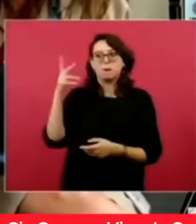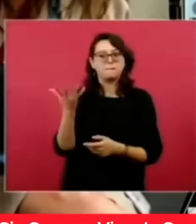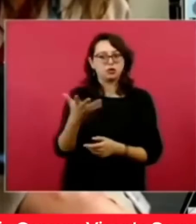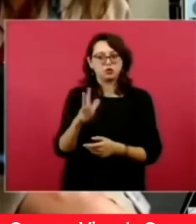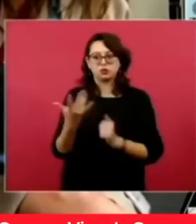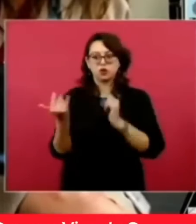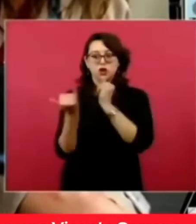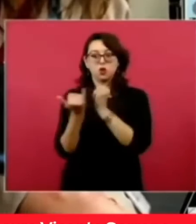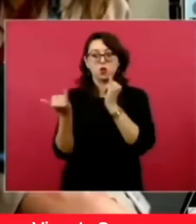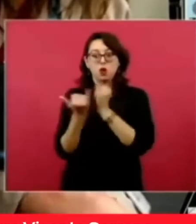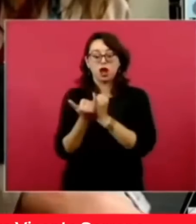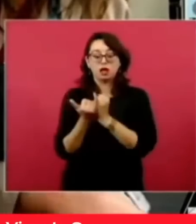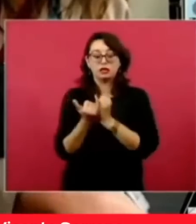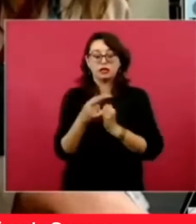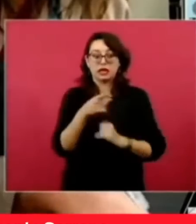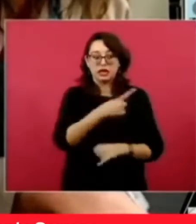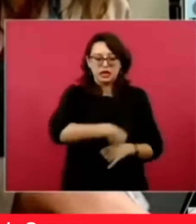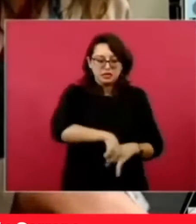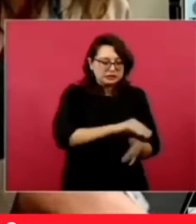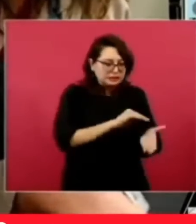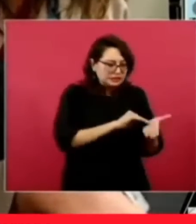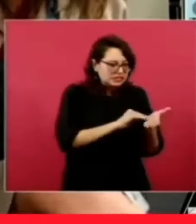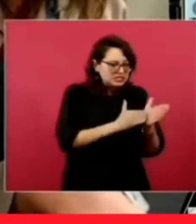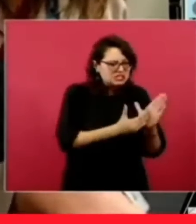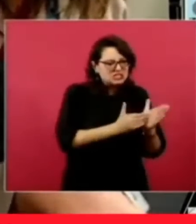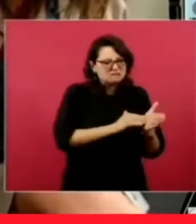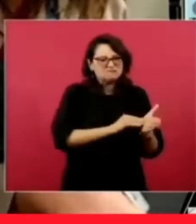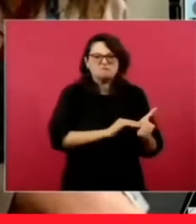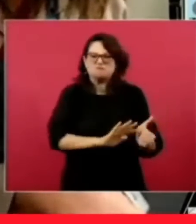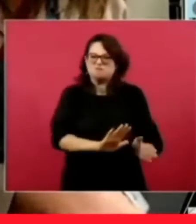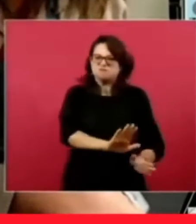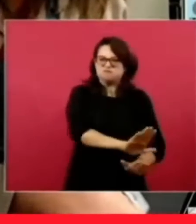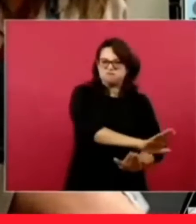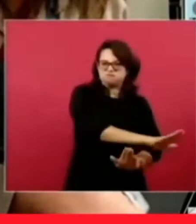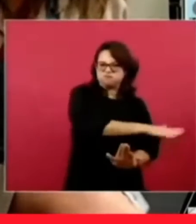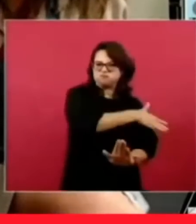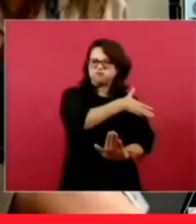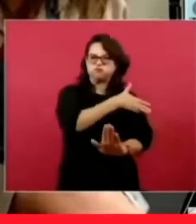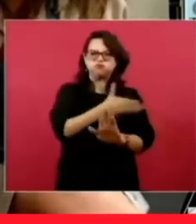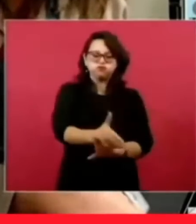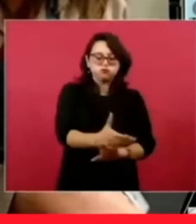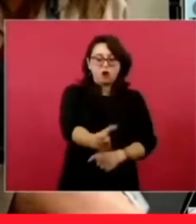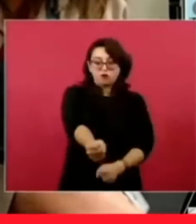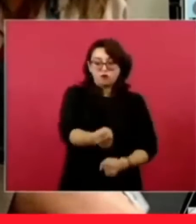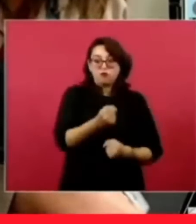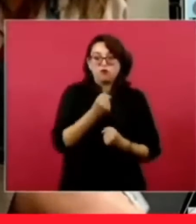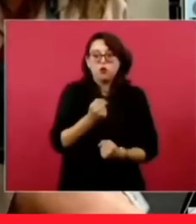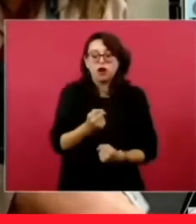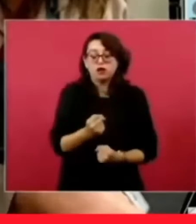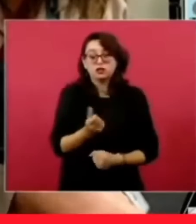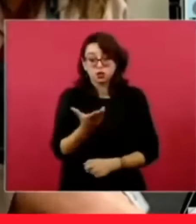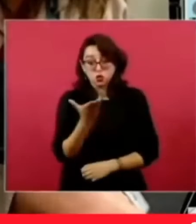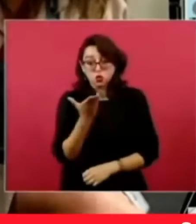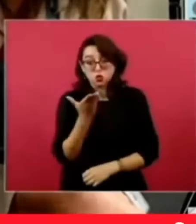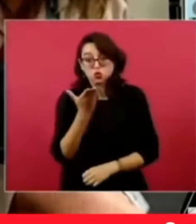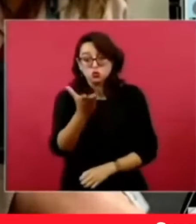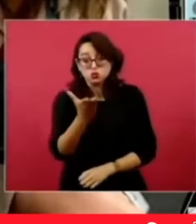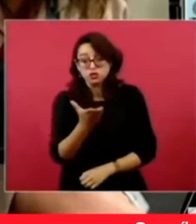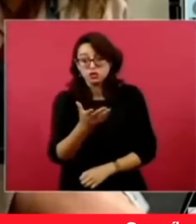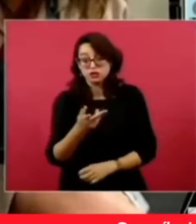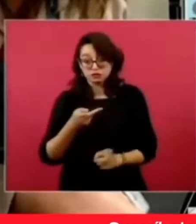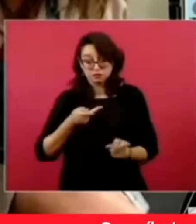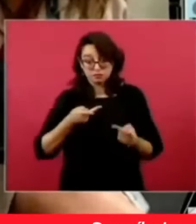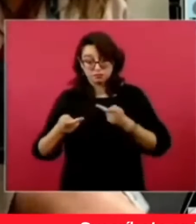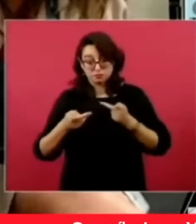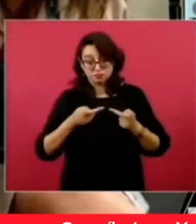usted está preparado para esta embestida jurídica contra su persona y contra su gobierno en